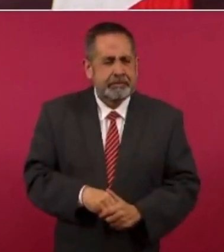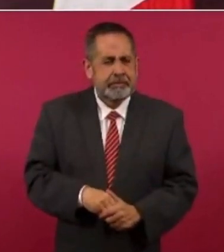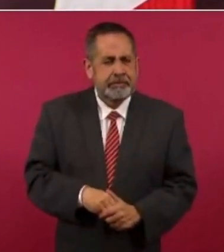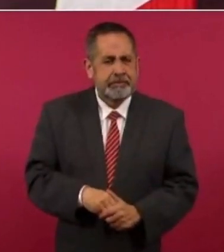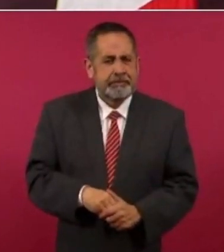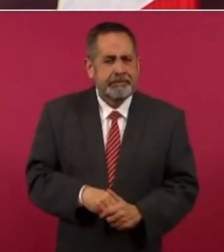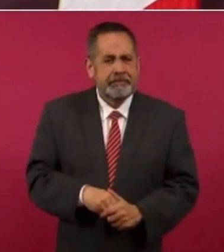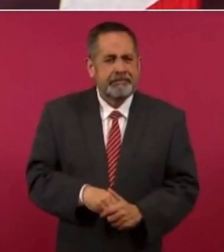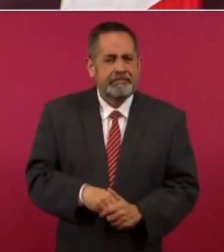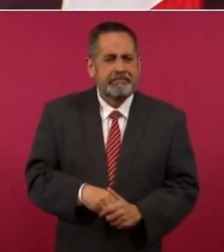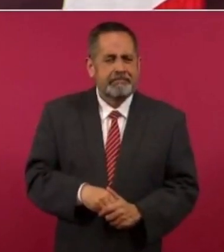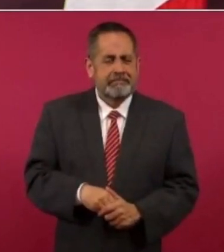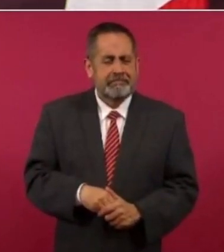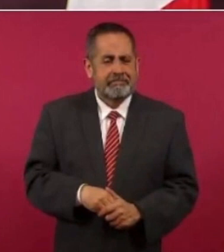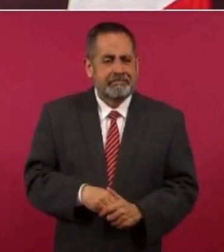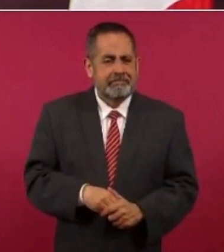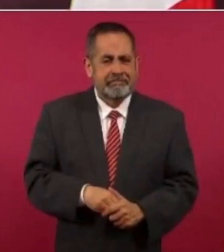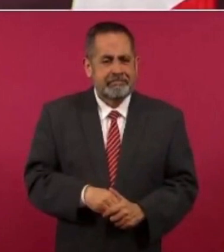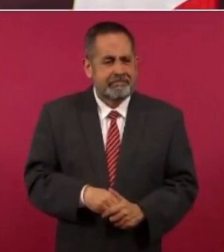En